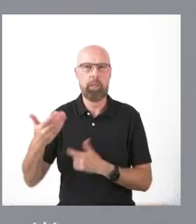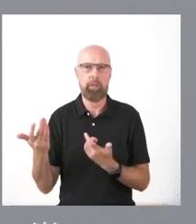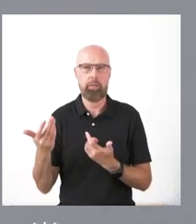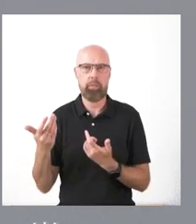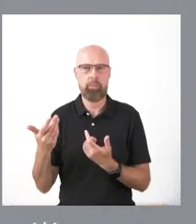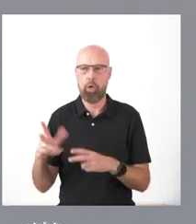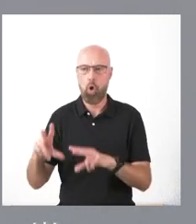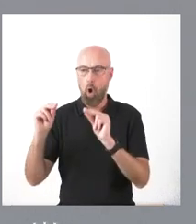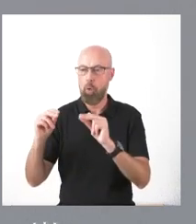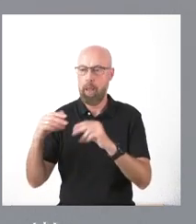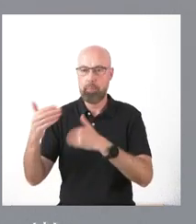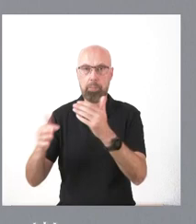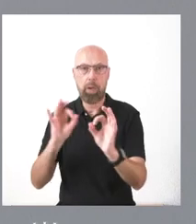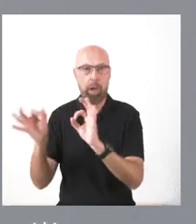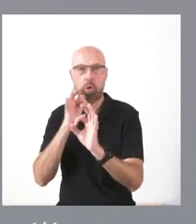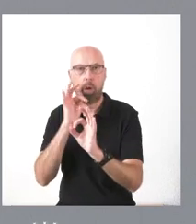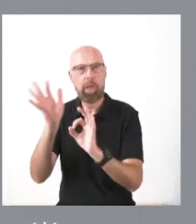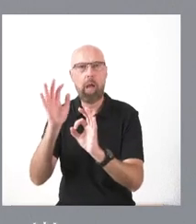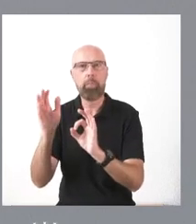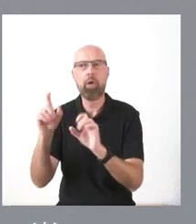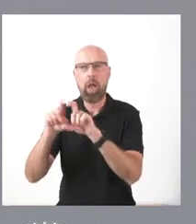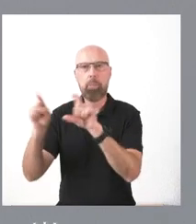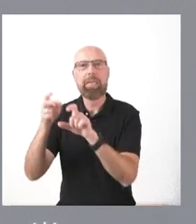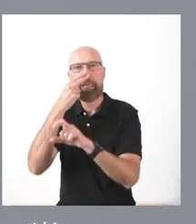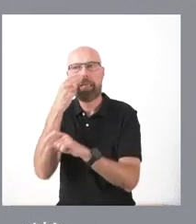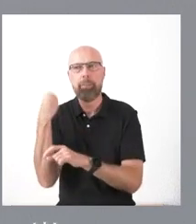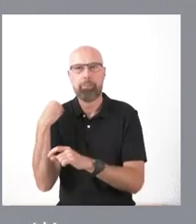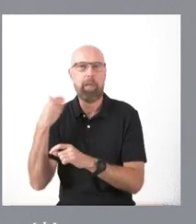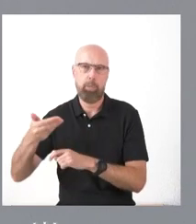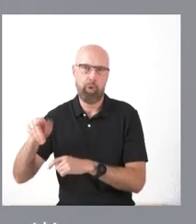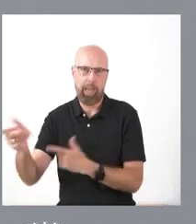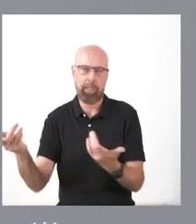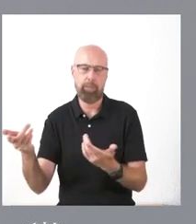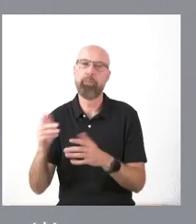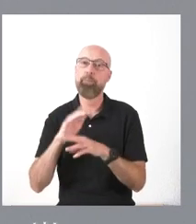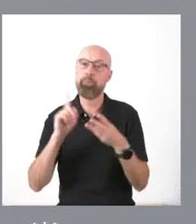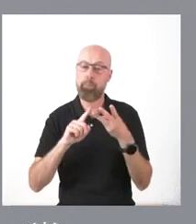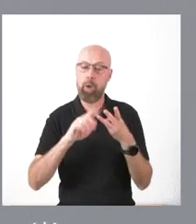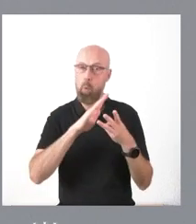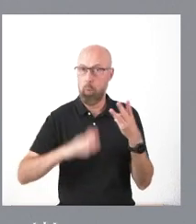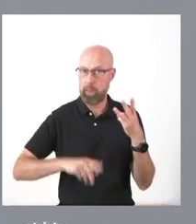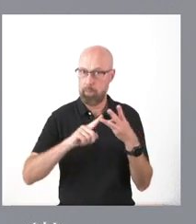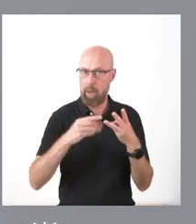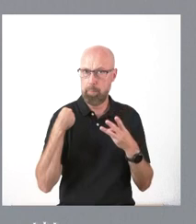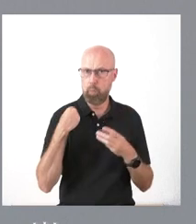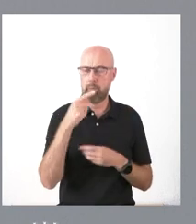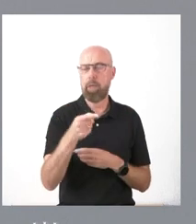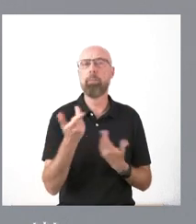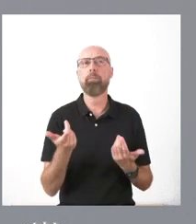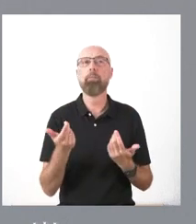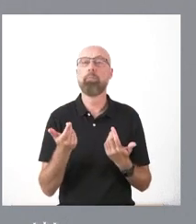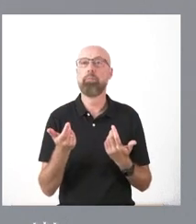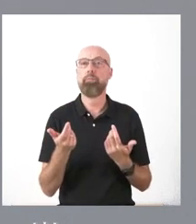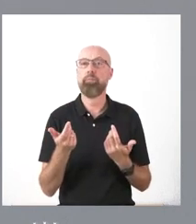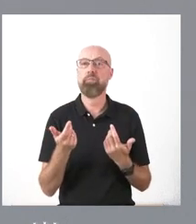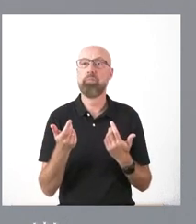finalizar todo el proceso y la última de las cuestiones por lógicamente somos sensibles esta cuestión que se os